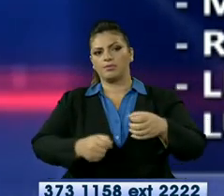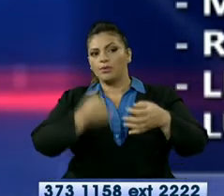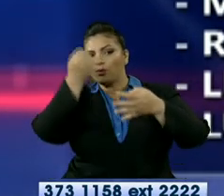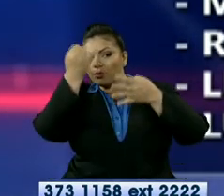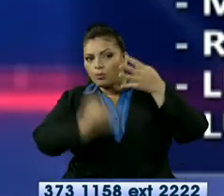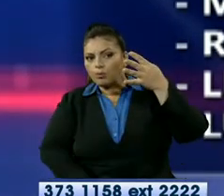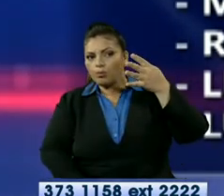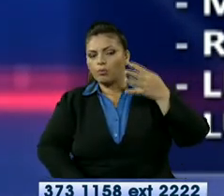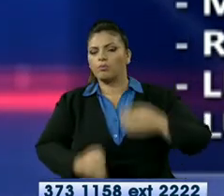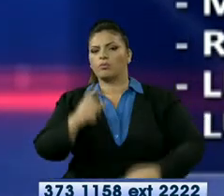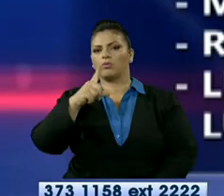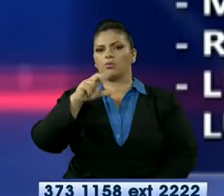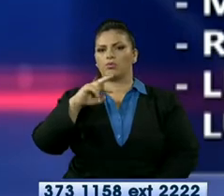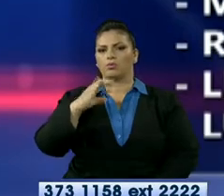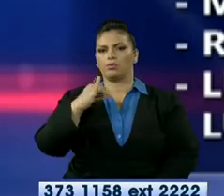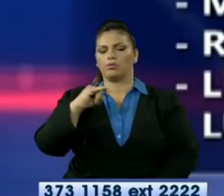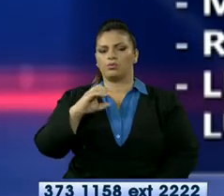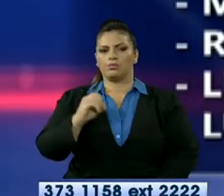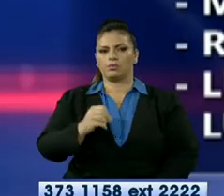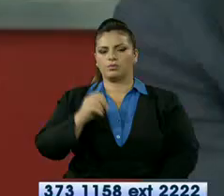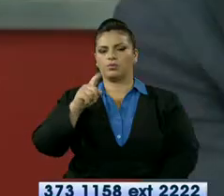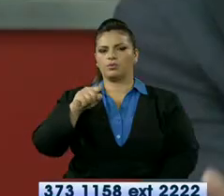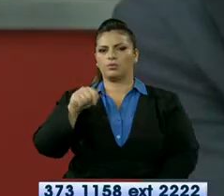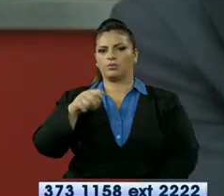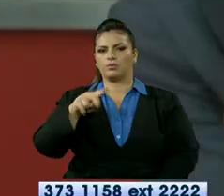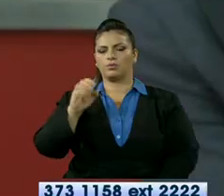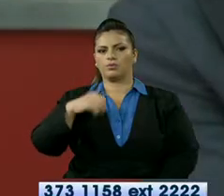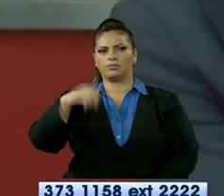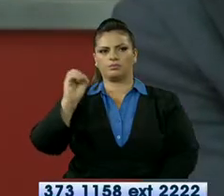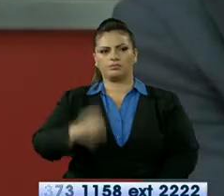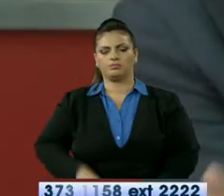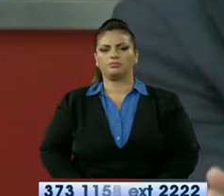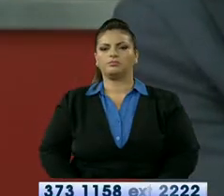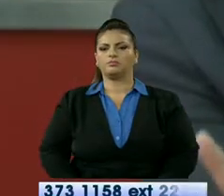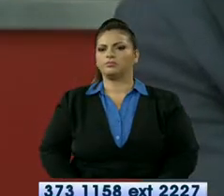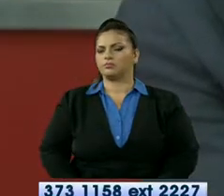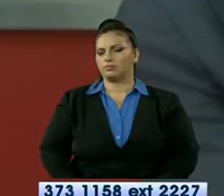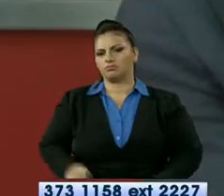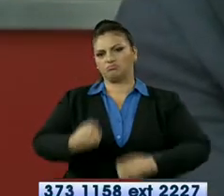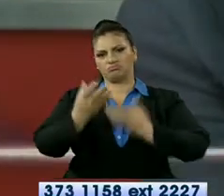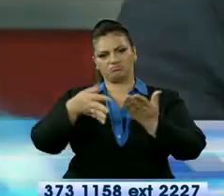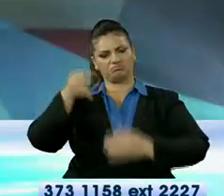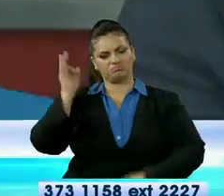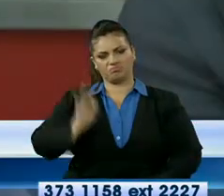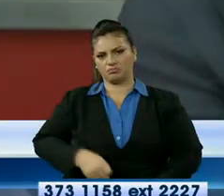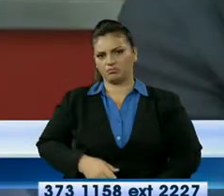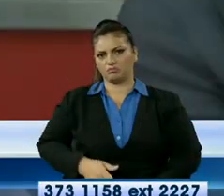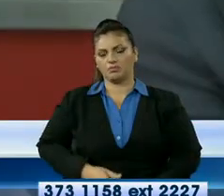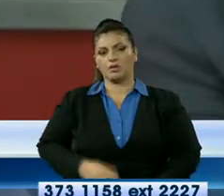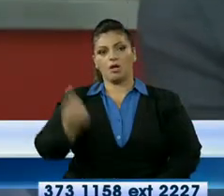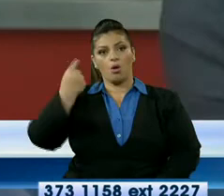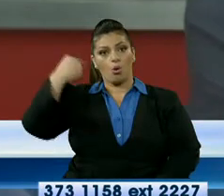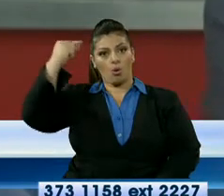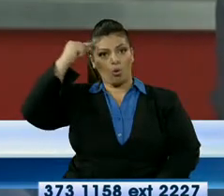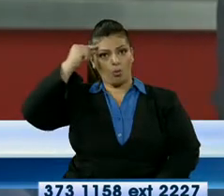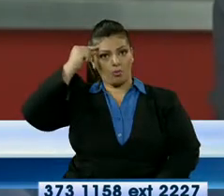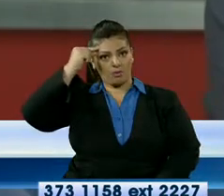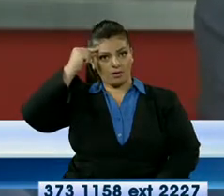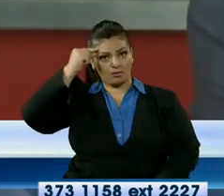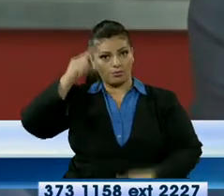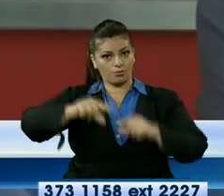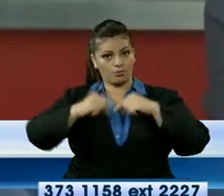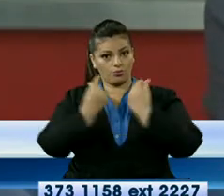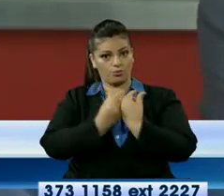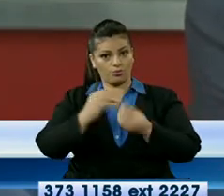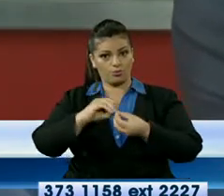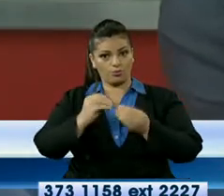Sociedad Patriótica, el 1.2%. Con toda seguridad, el gobierno no va a tener mayoría absoluta. Puede